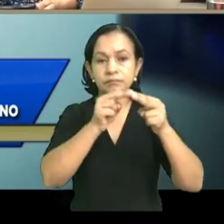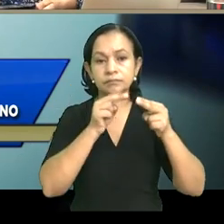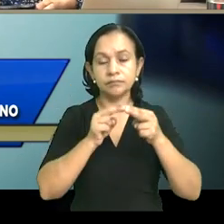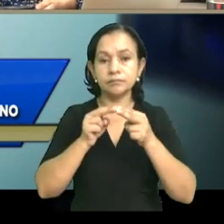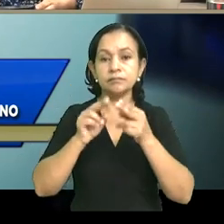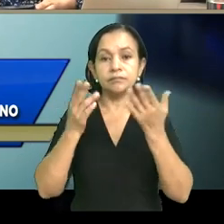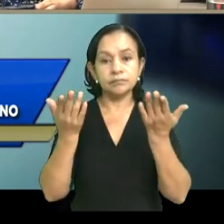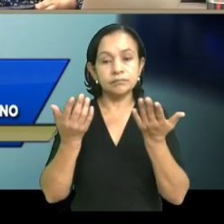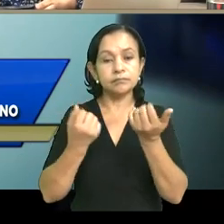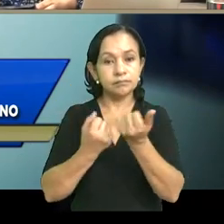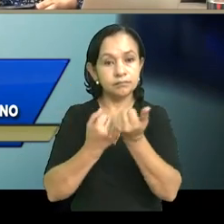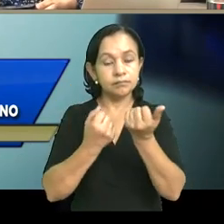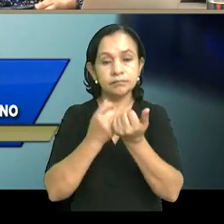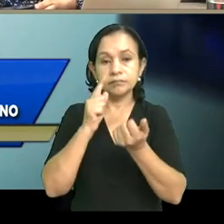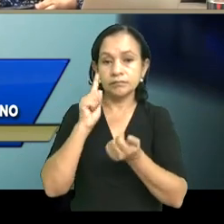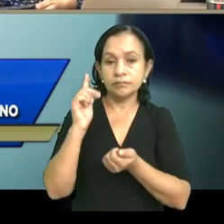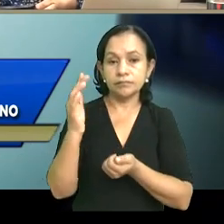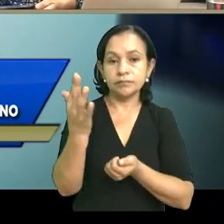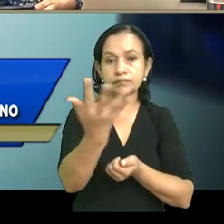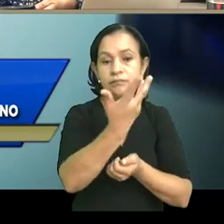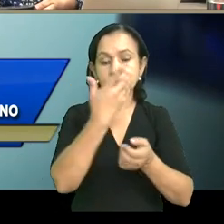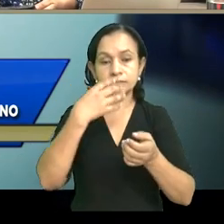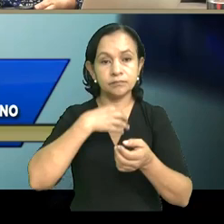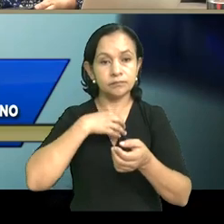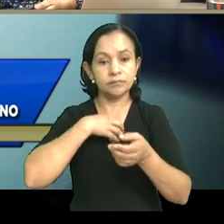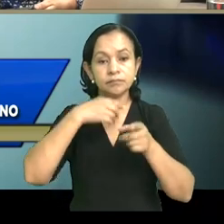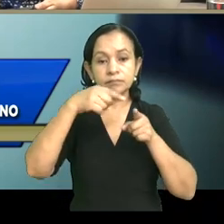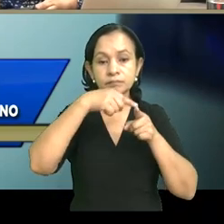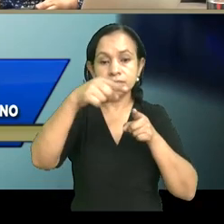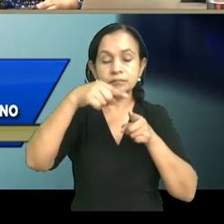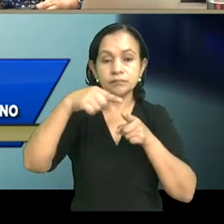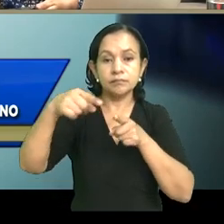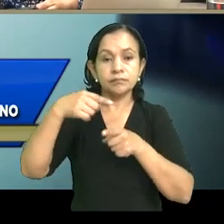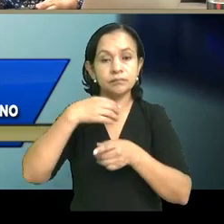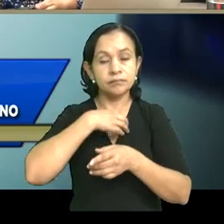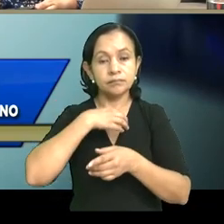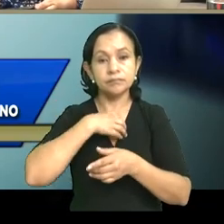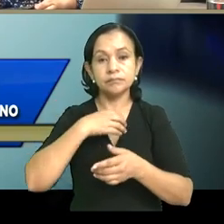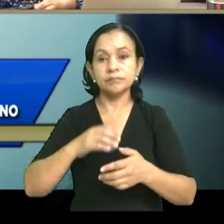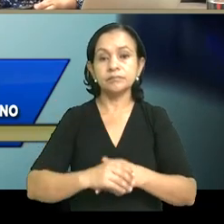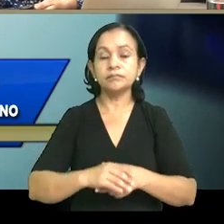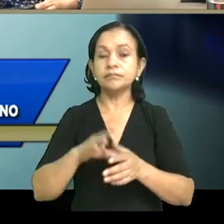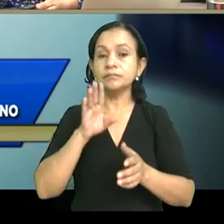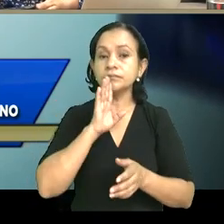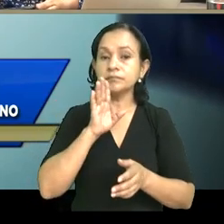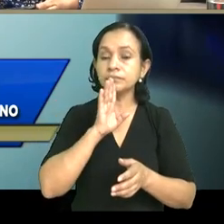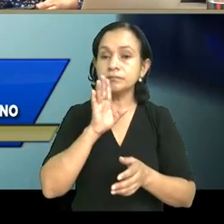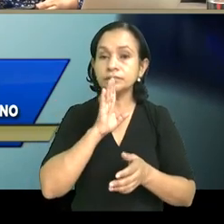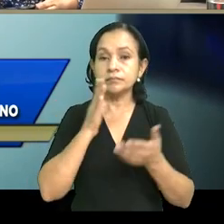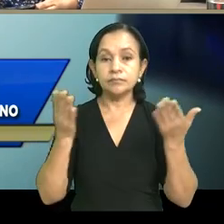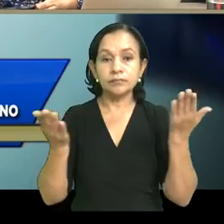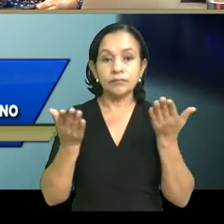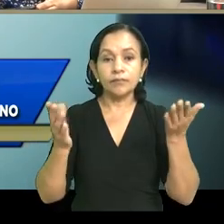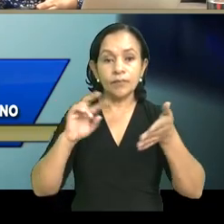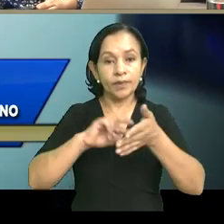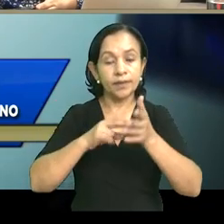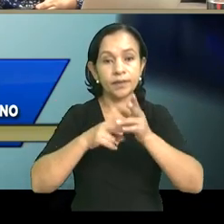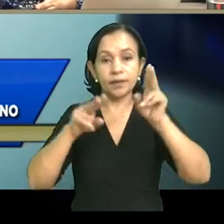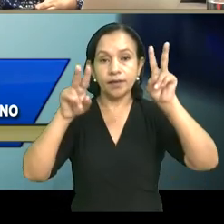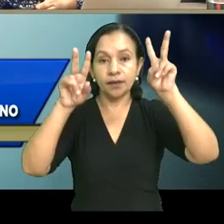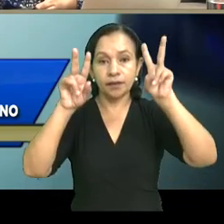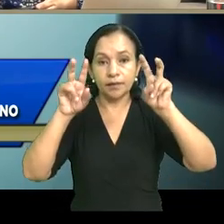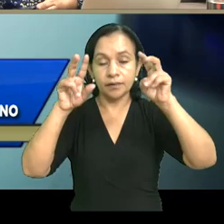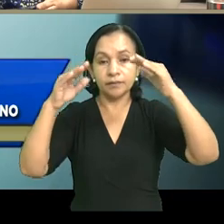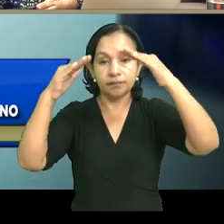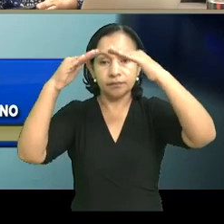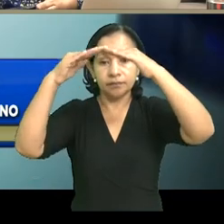son complementarias, todos los servicios municipales son complementarios. Estamos hablando también de lo que es el tema de la